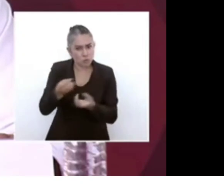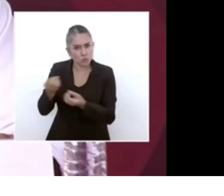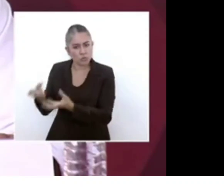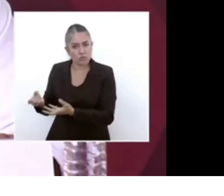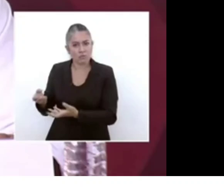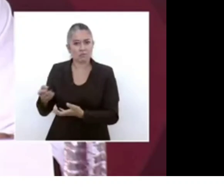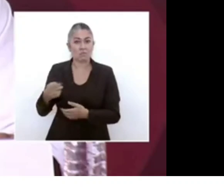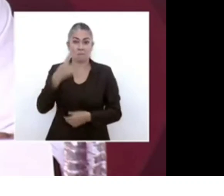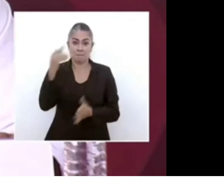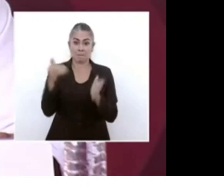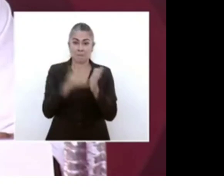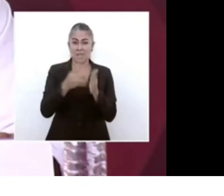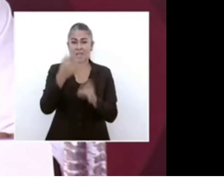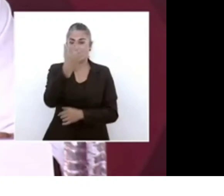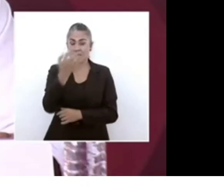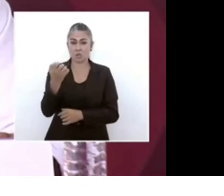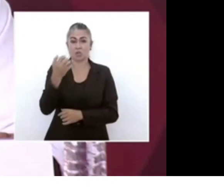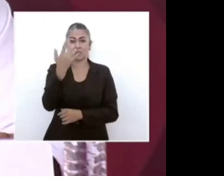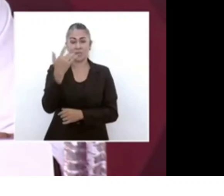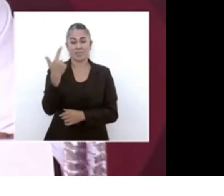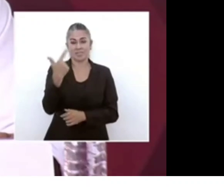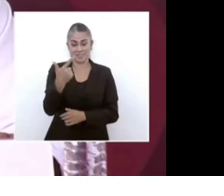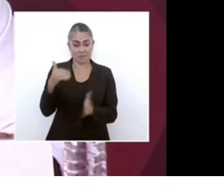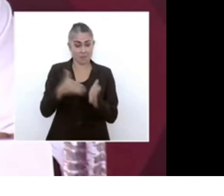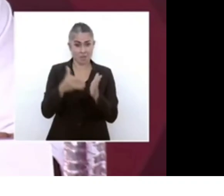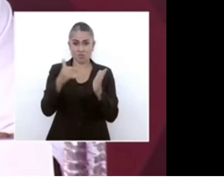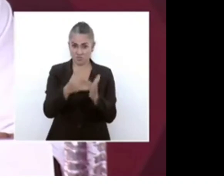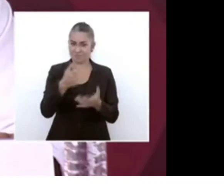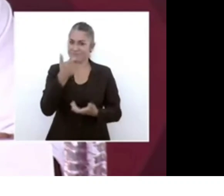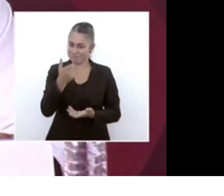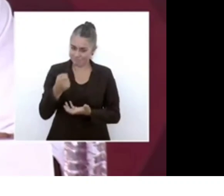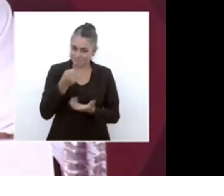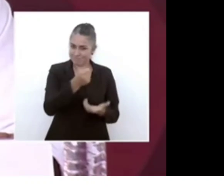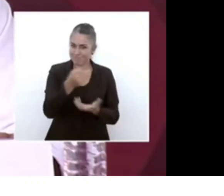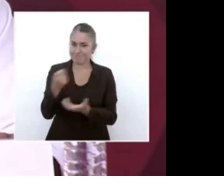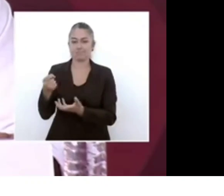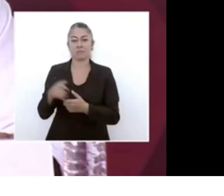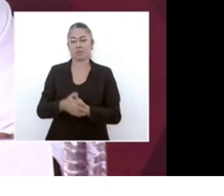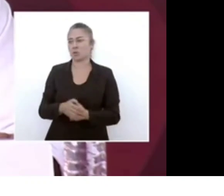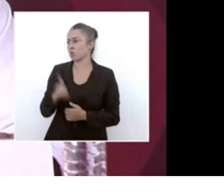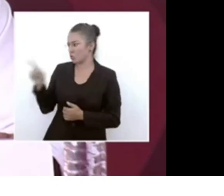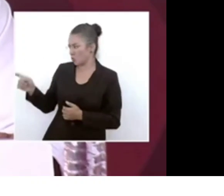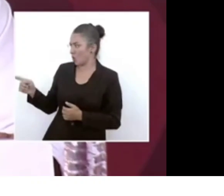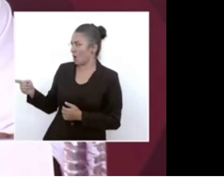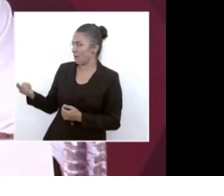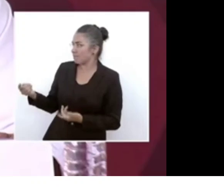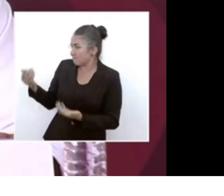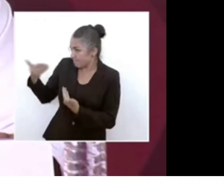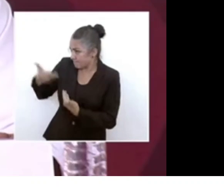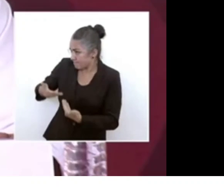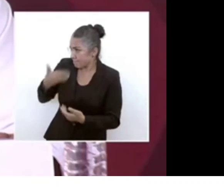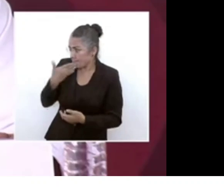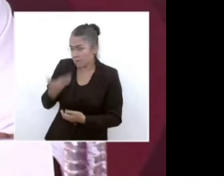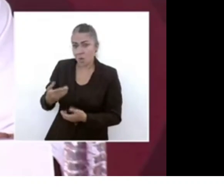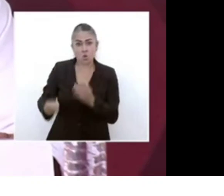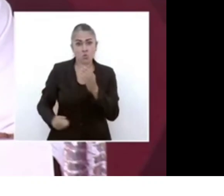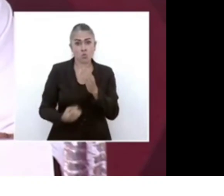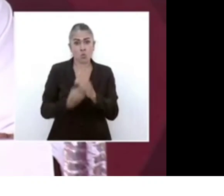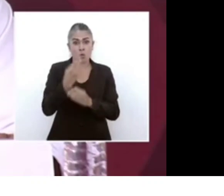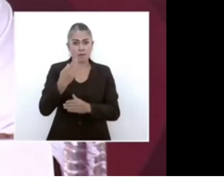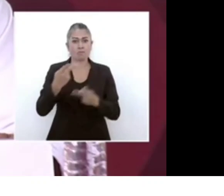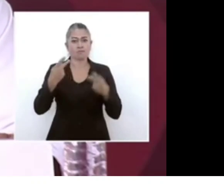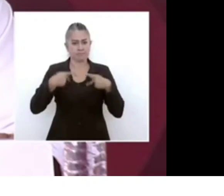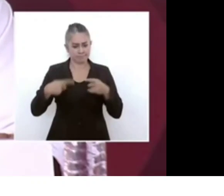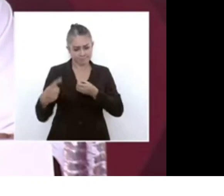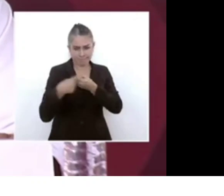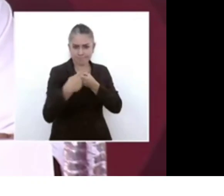por 1.557 millones de pesos. Y en seguimiento a sus instrucciones de incorporar a nuevos derechohabientes